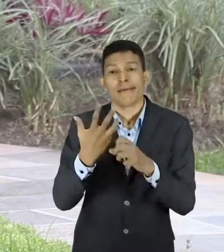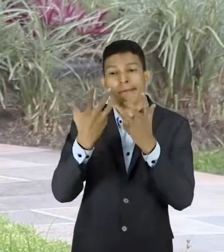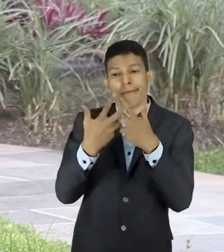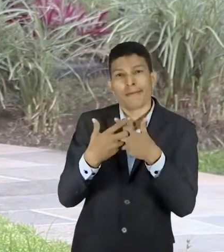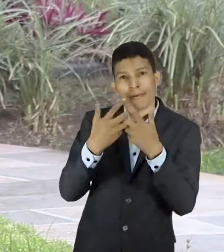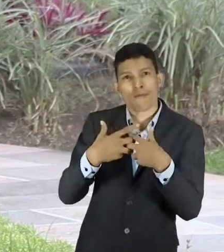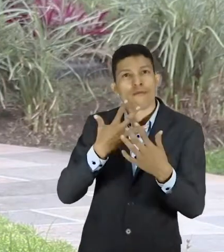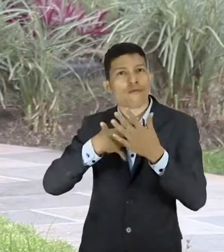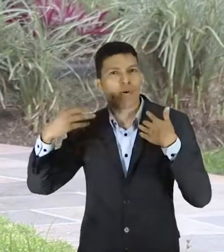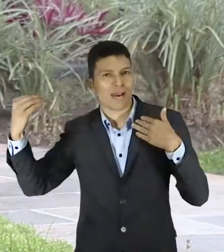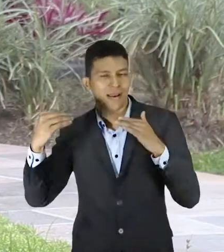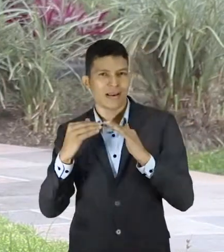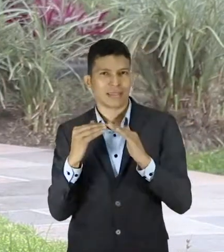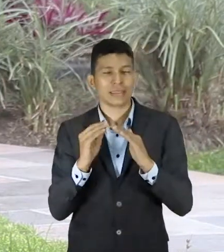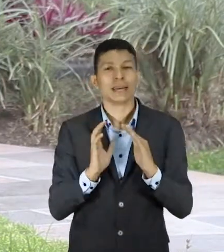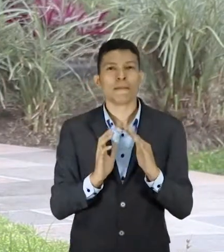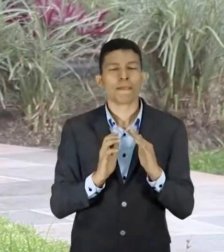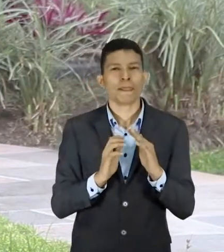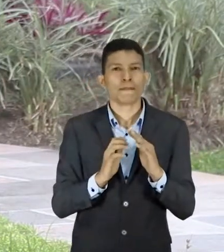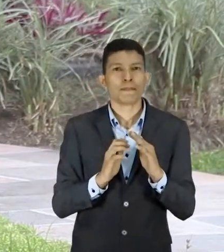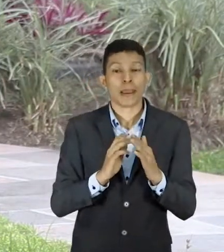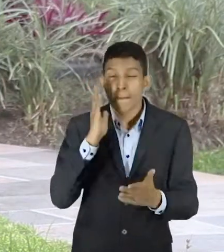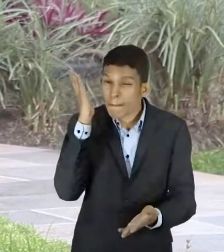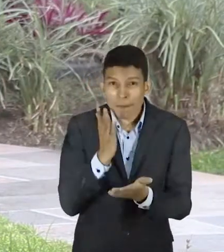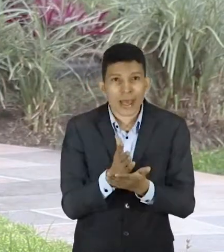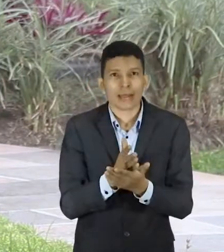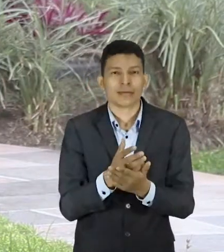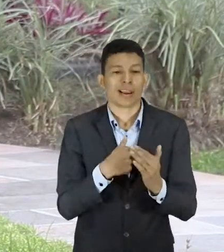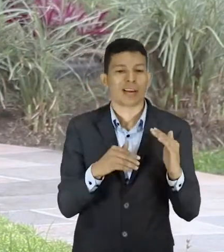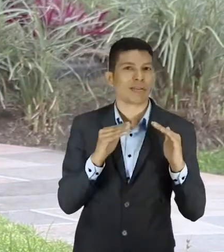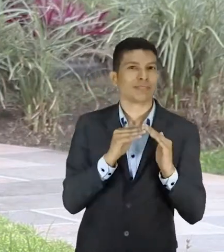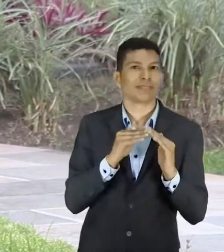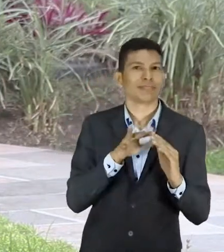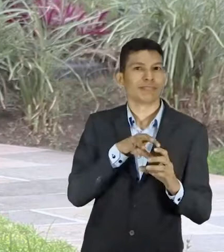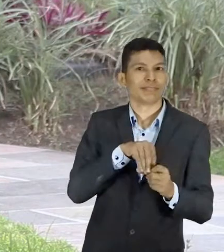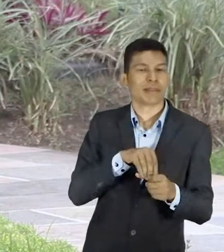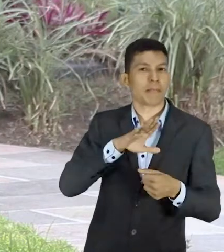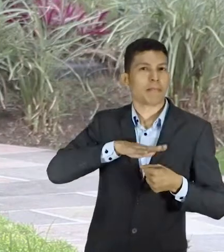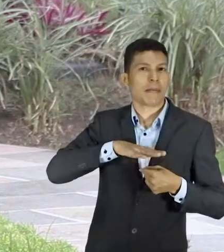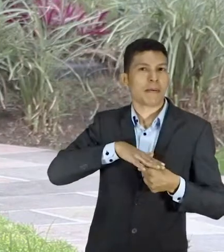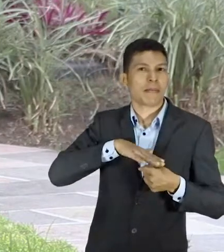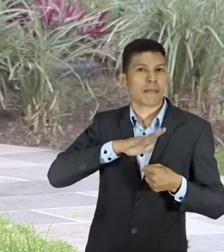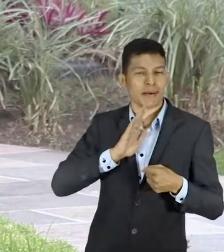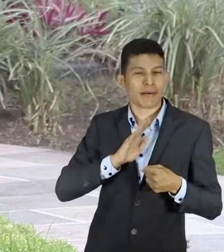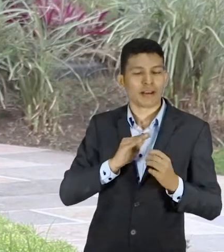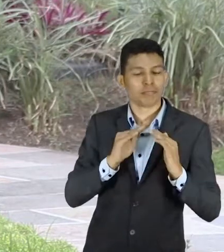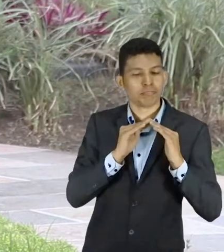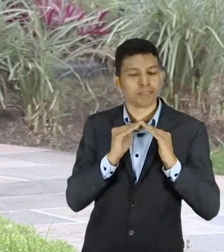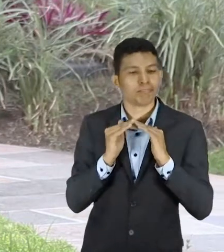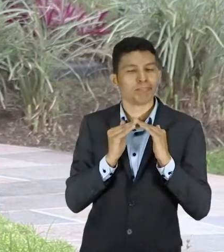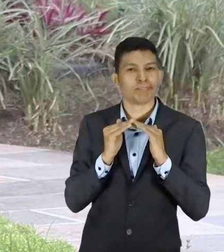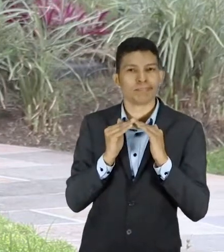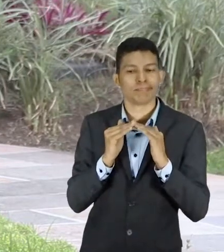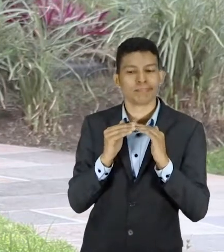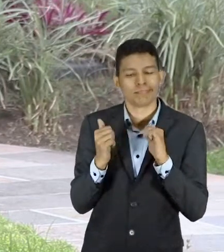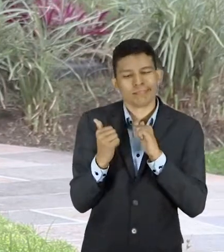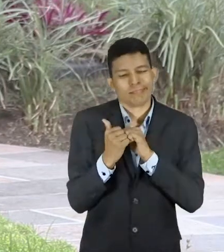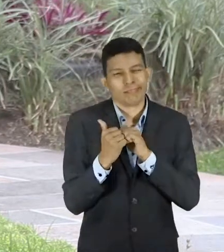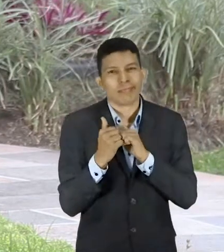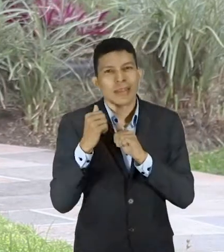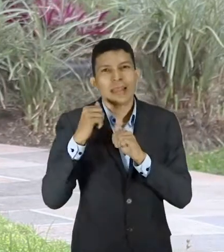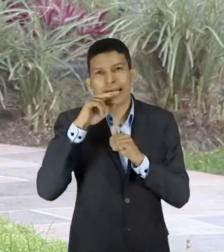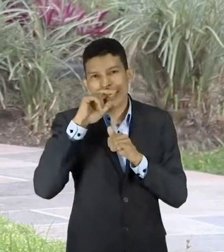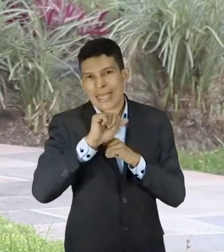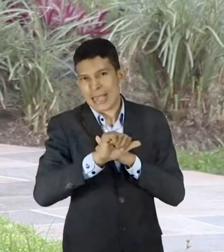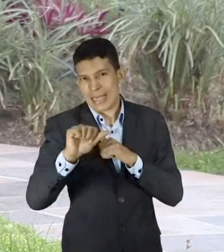en empresa afuera. Cuando pasó esto, pues ya estaba en la casa. Entonces empecé a